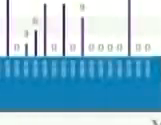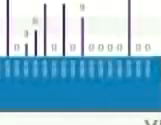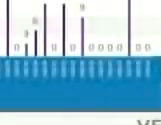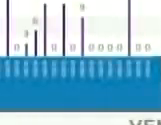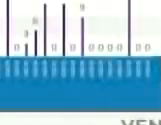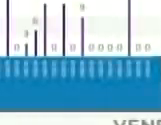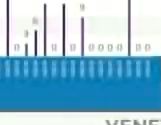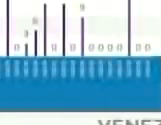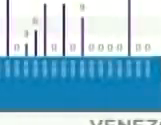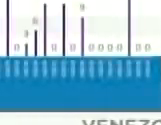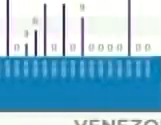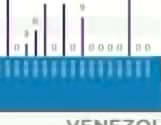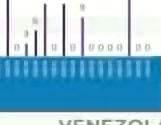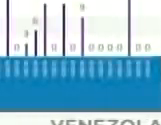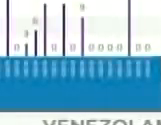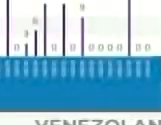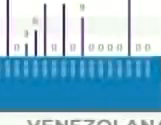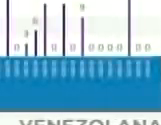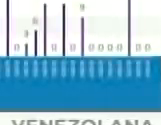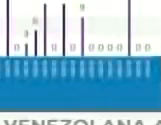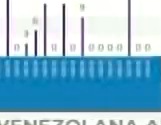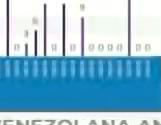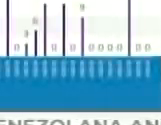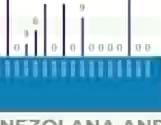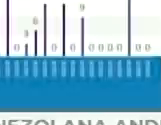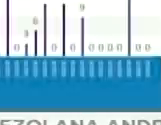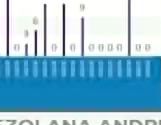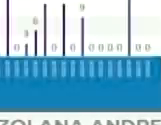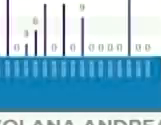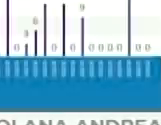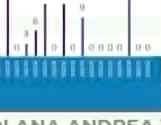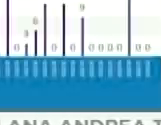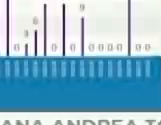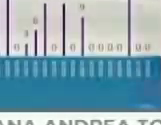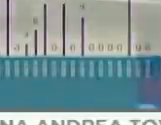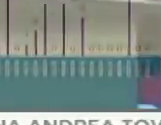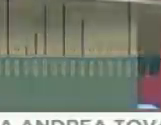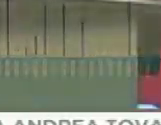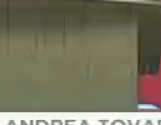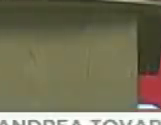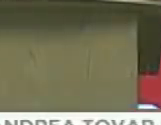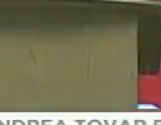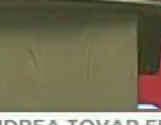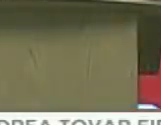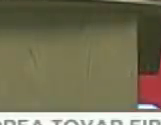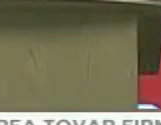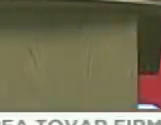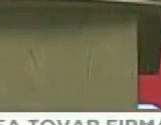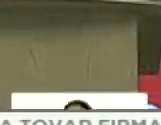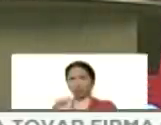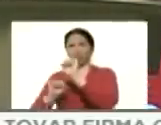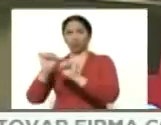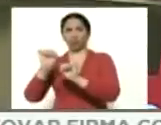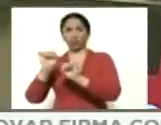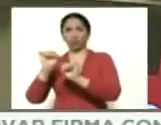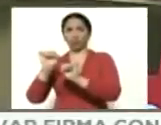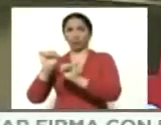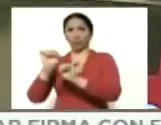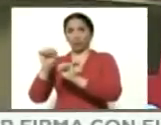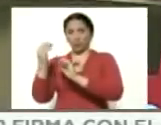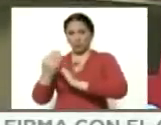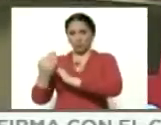pruebas PCR negativas. O sea, son personas que en consecuencia adquieren inmunidad y ya están